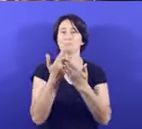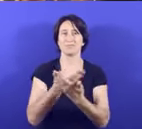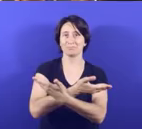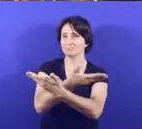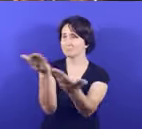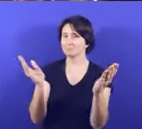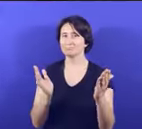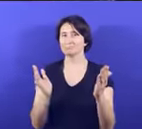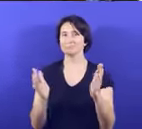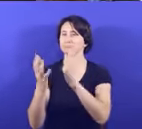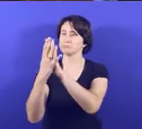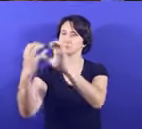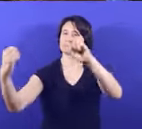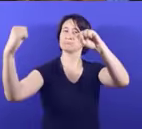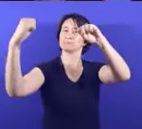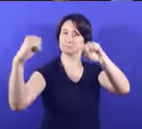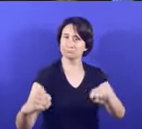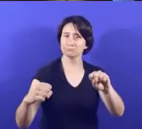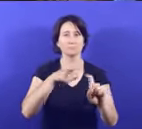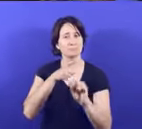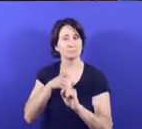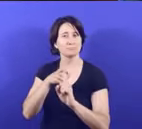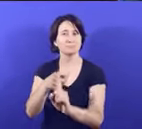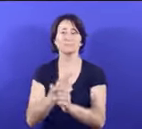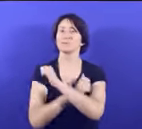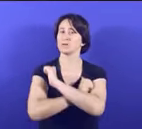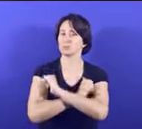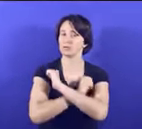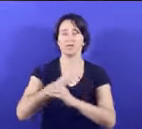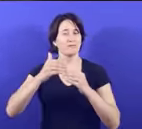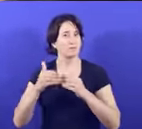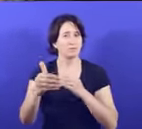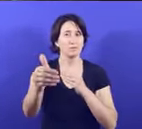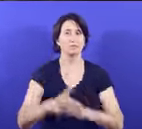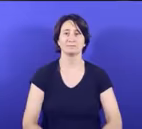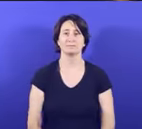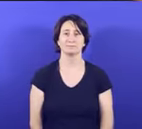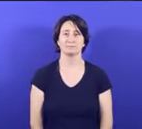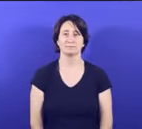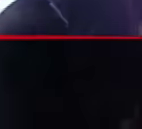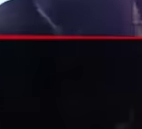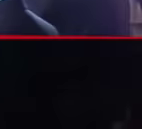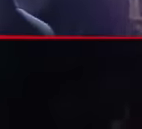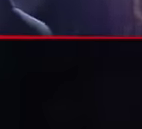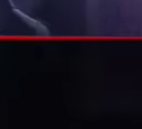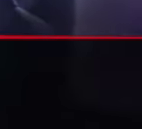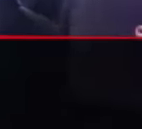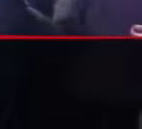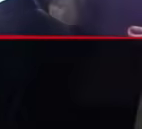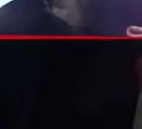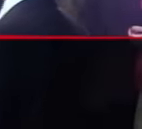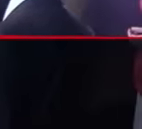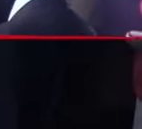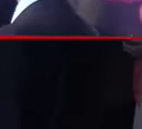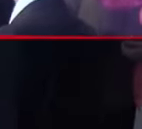de dificultad si ponemos en juego los valores de siempre: trabajo, sacrificio, esfuerzo, ahorro y solidaridad. José Luis